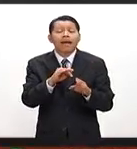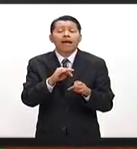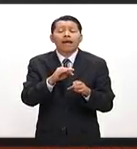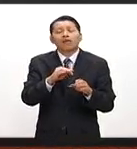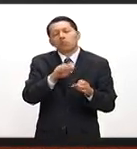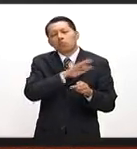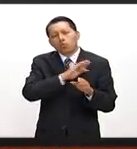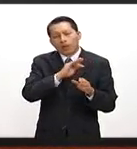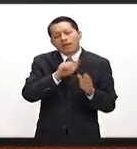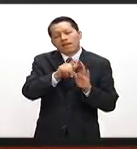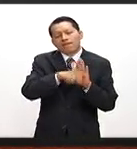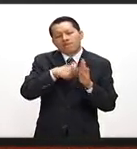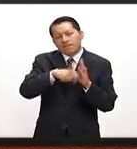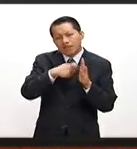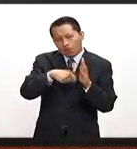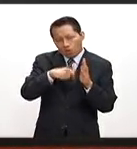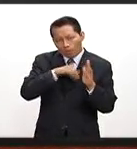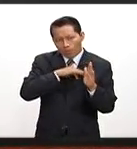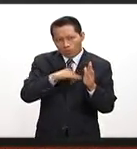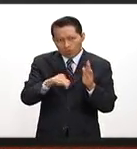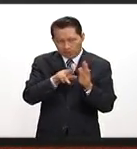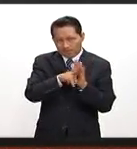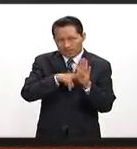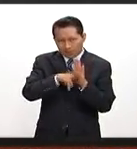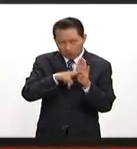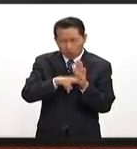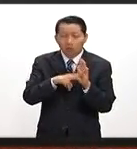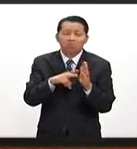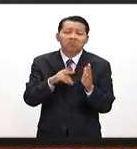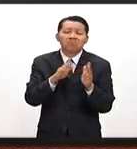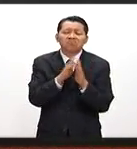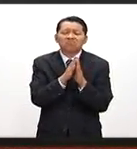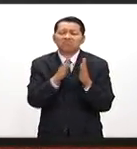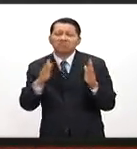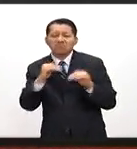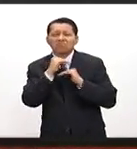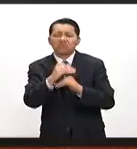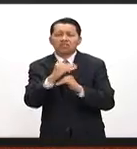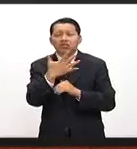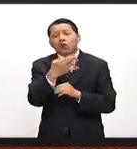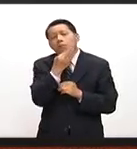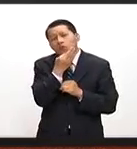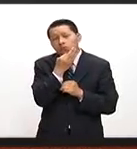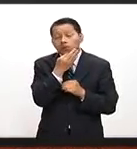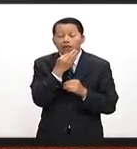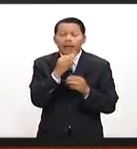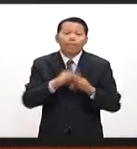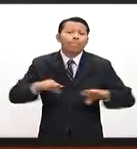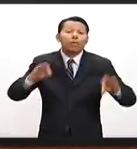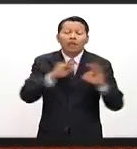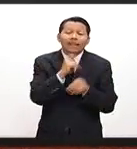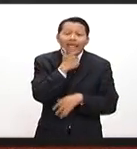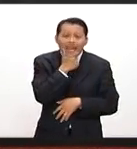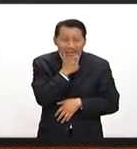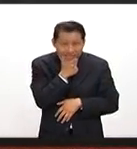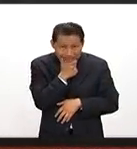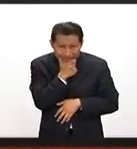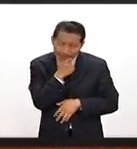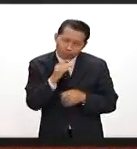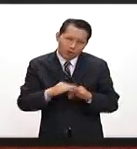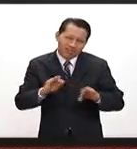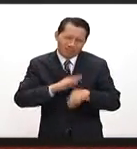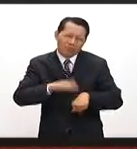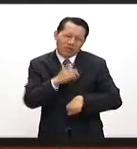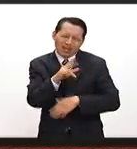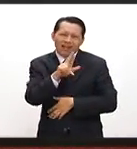la página de no más de 5 minutos, un video que esté en inglés. ¿Y por qué lo estamos pidiendo en inglés? Bueno, en primer lugar, porque